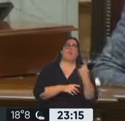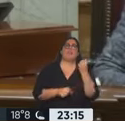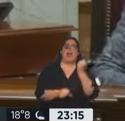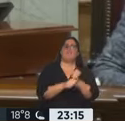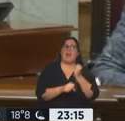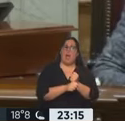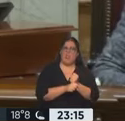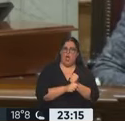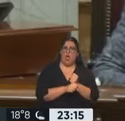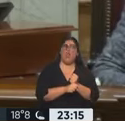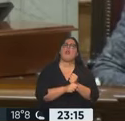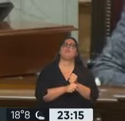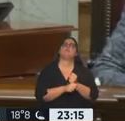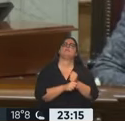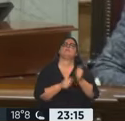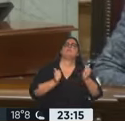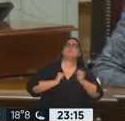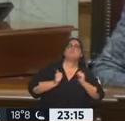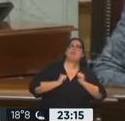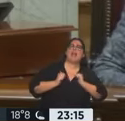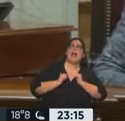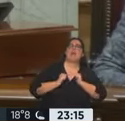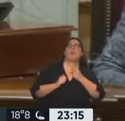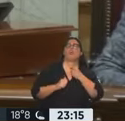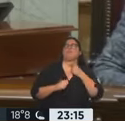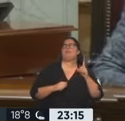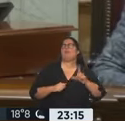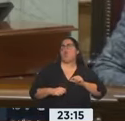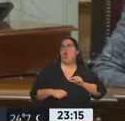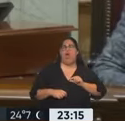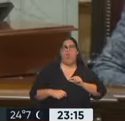trabajadores que están esperando con